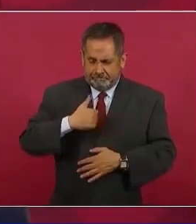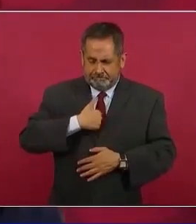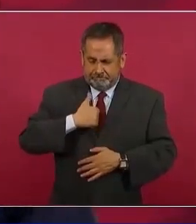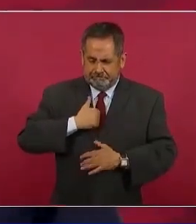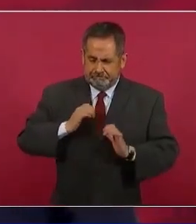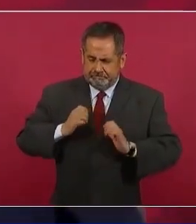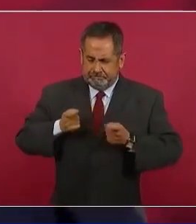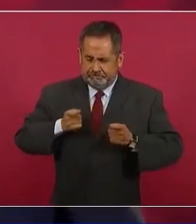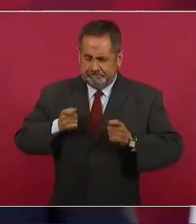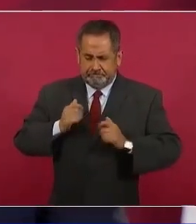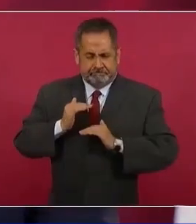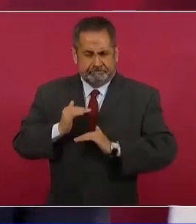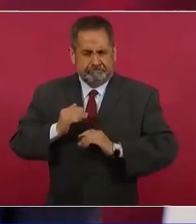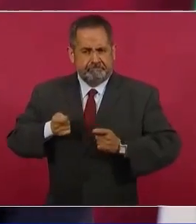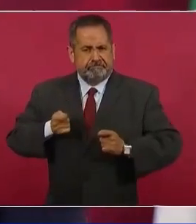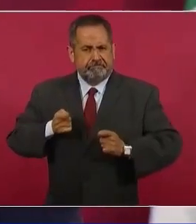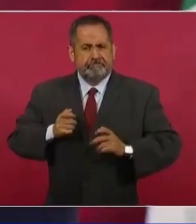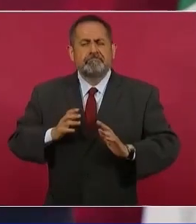autolimitarnos,